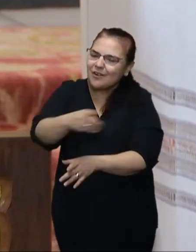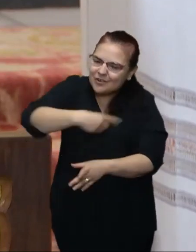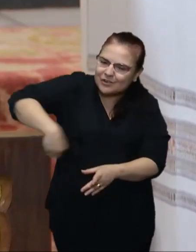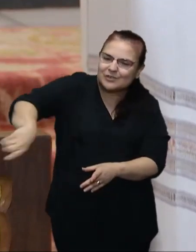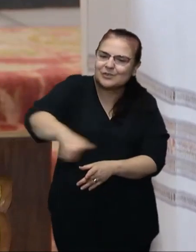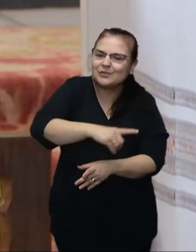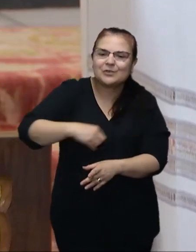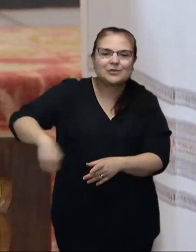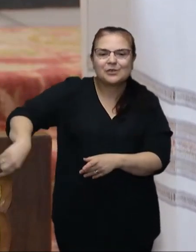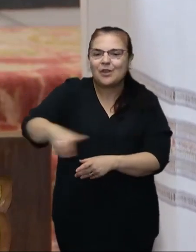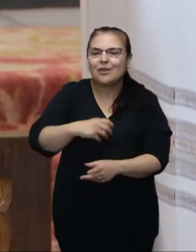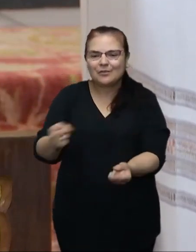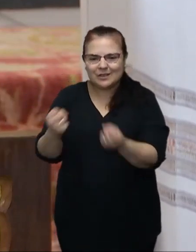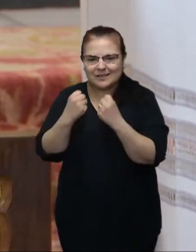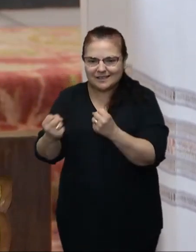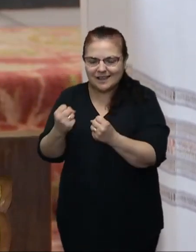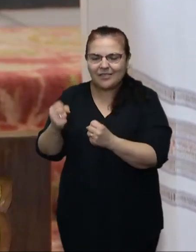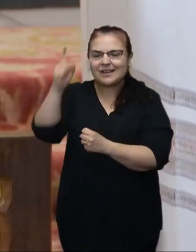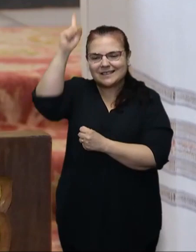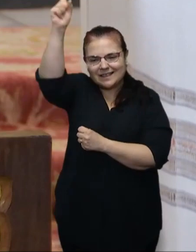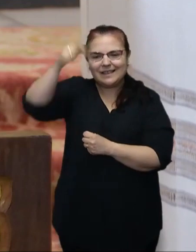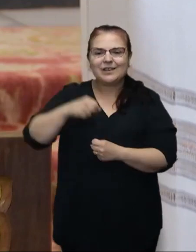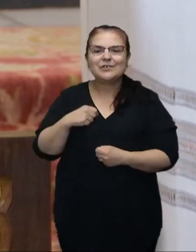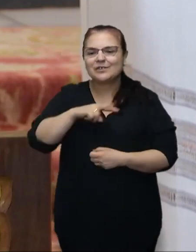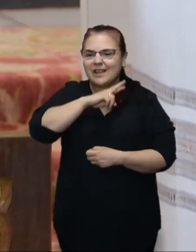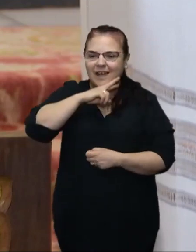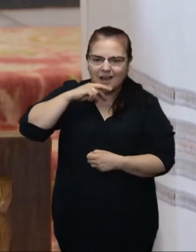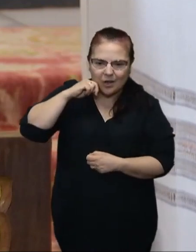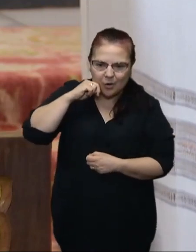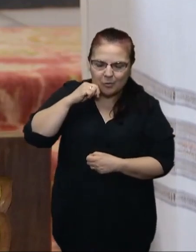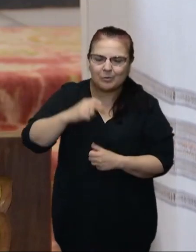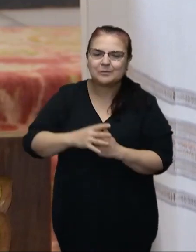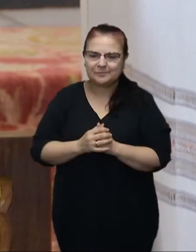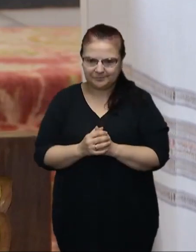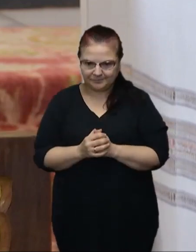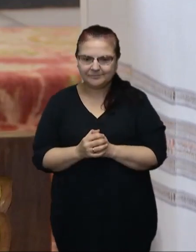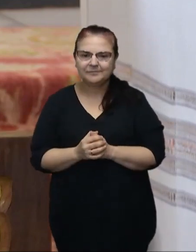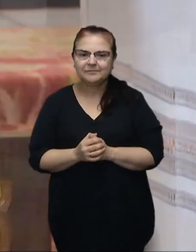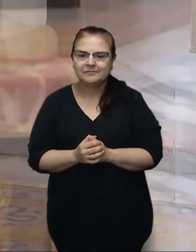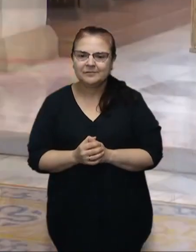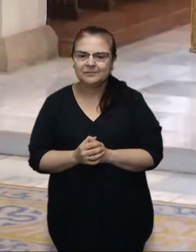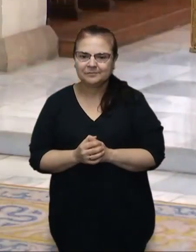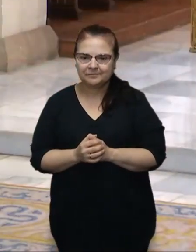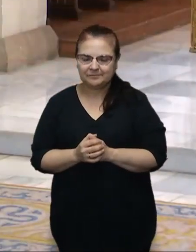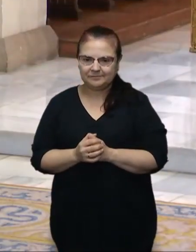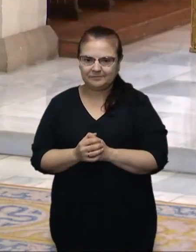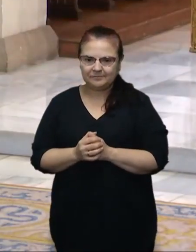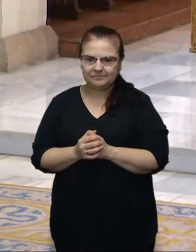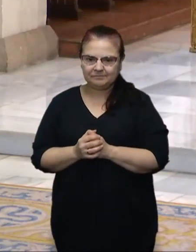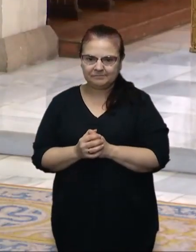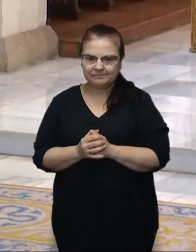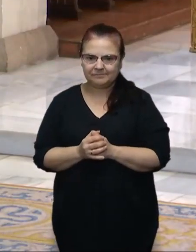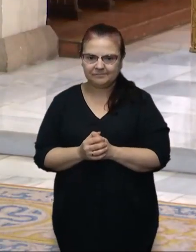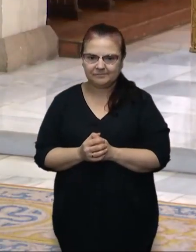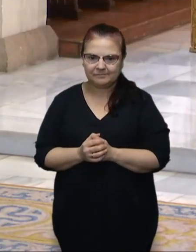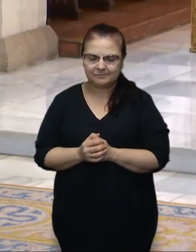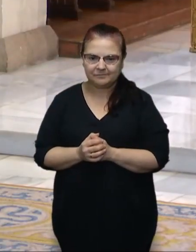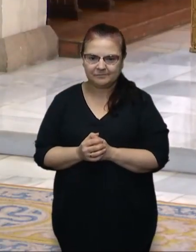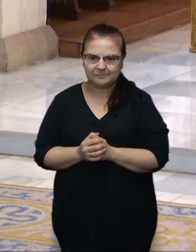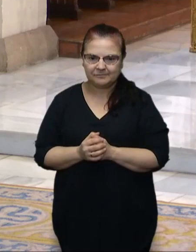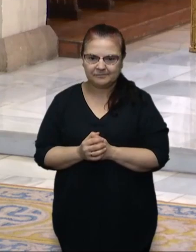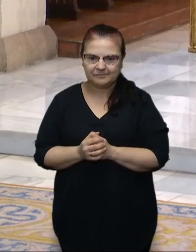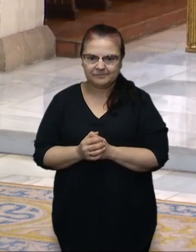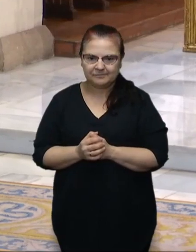es el Dios de Jacob. Nuestro Dios del universo está con nosotros. Nuestro Dios es el Señor de